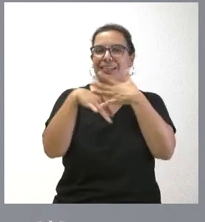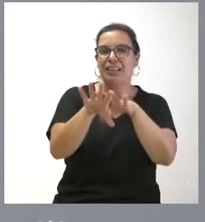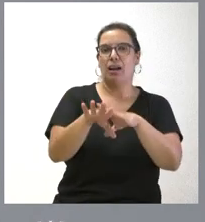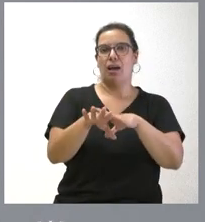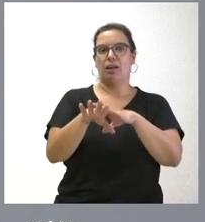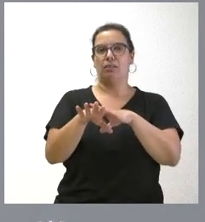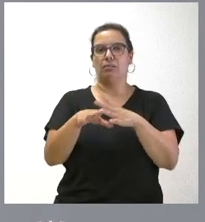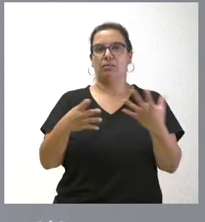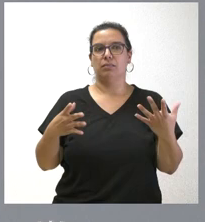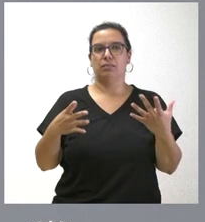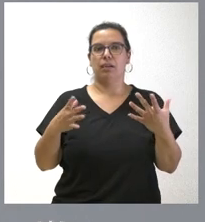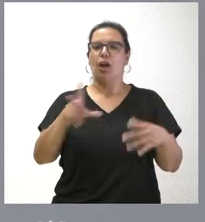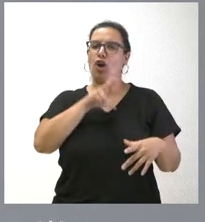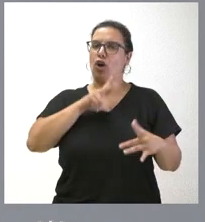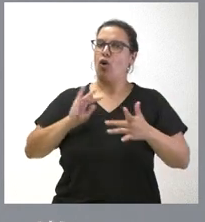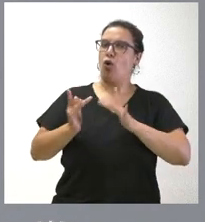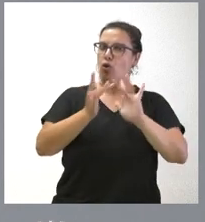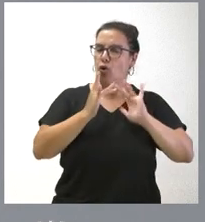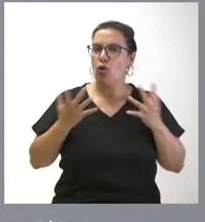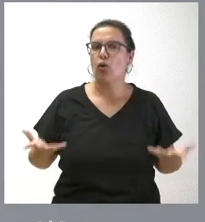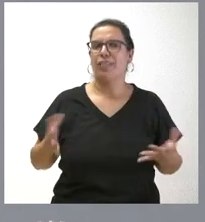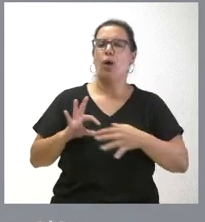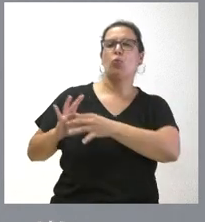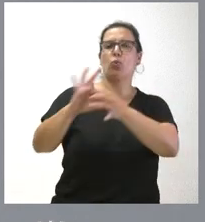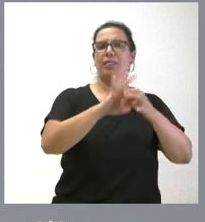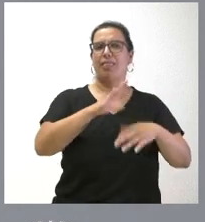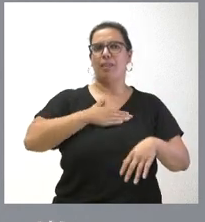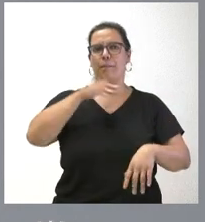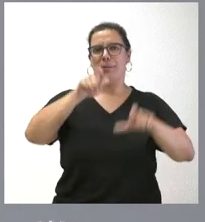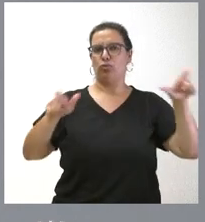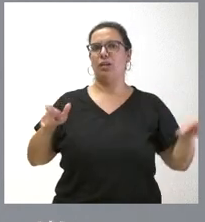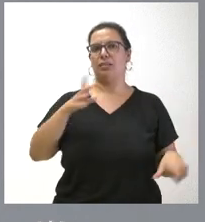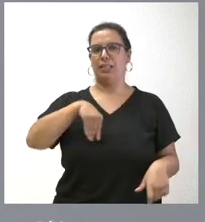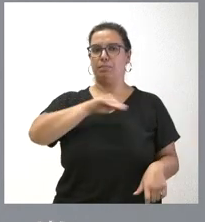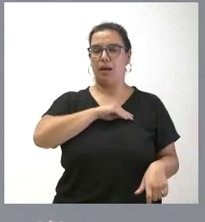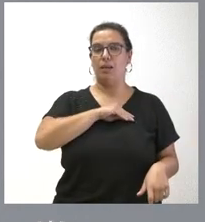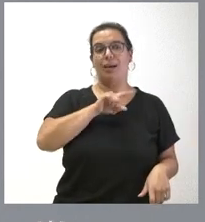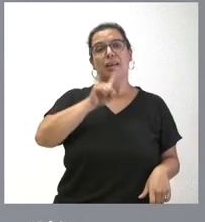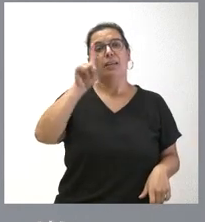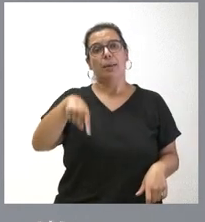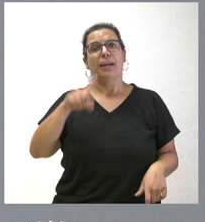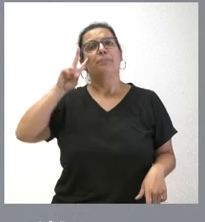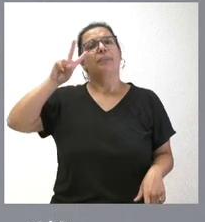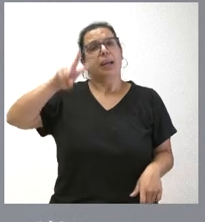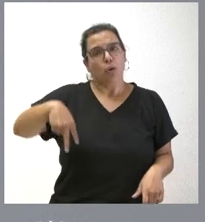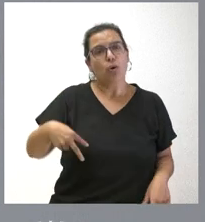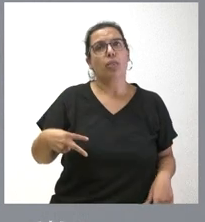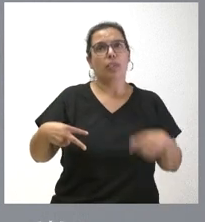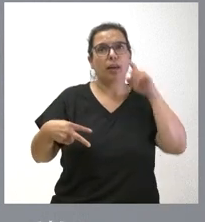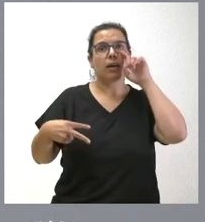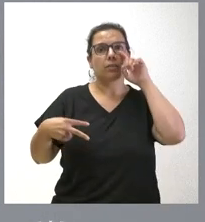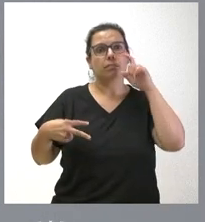de Concordia de unidad de los españoles pero también de reconocimiento hacia